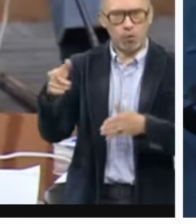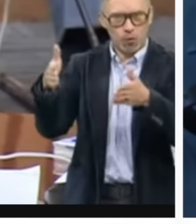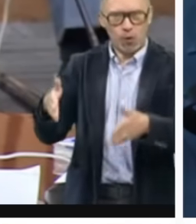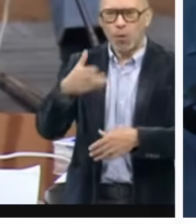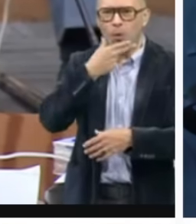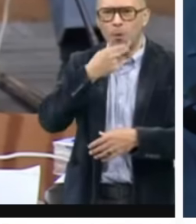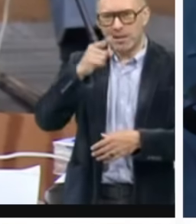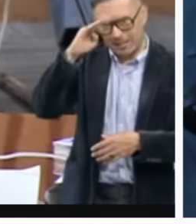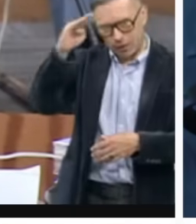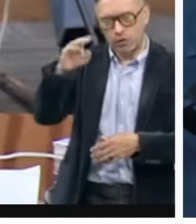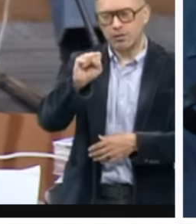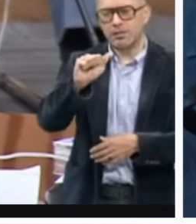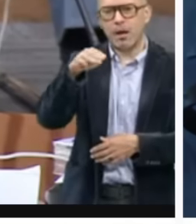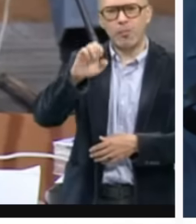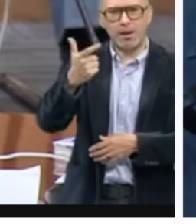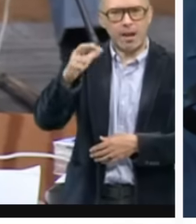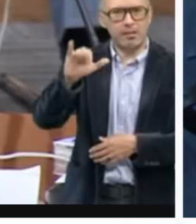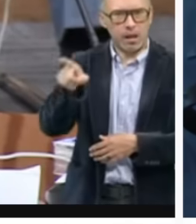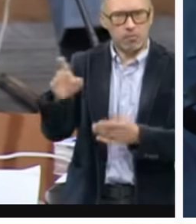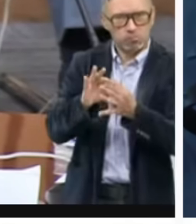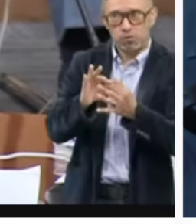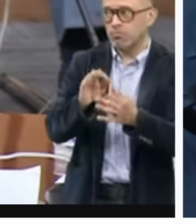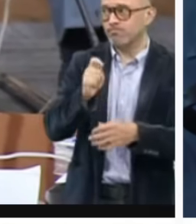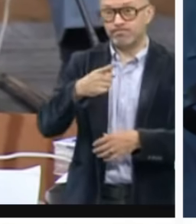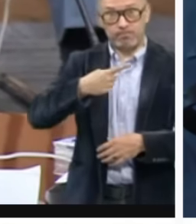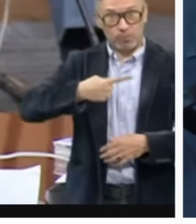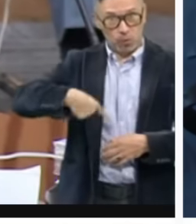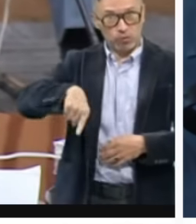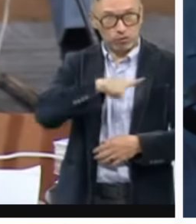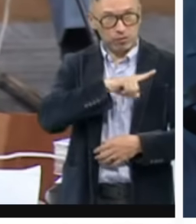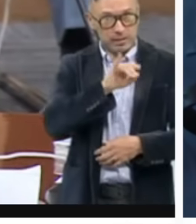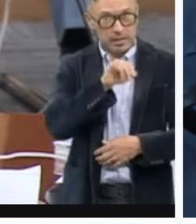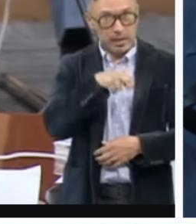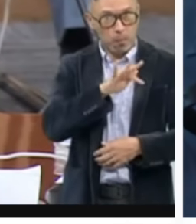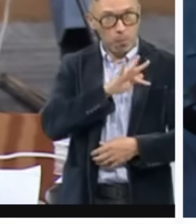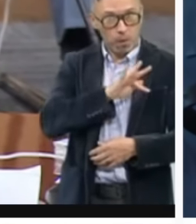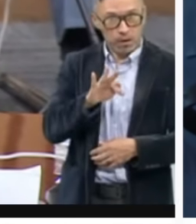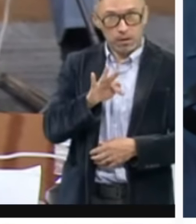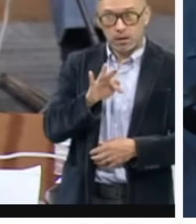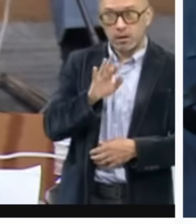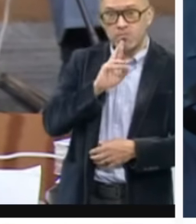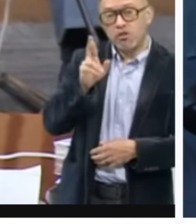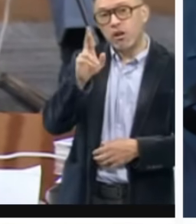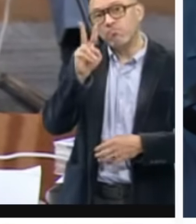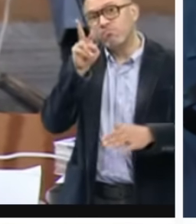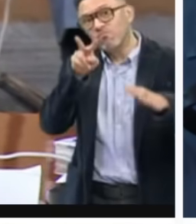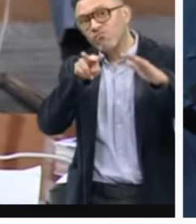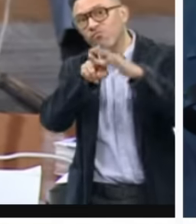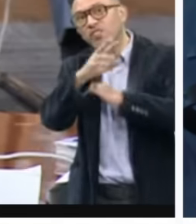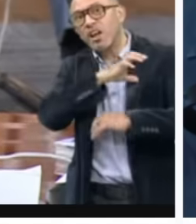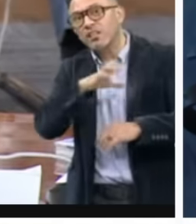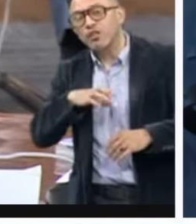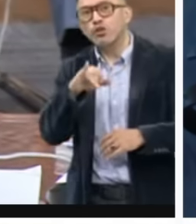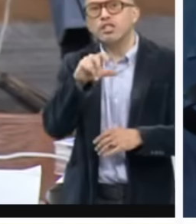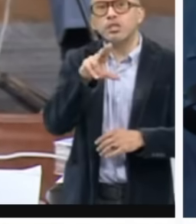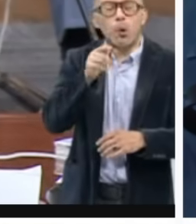García. Nosotros no nos podemos pronunciar sobre actos futuros de realización incierta. Y